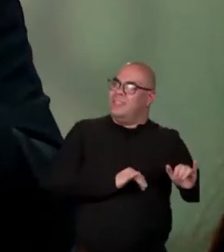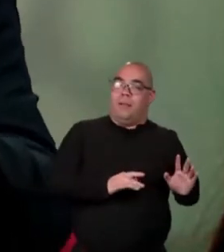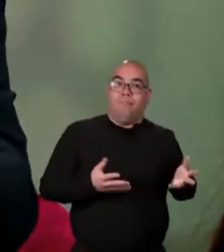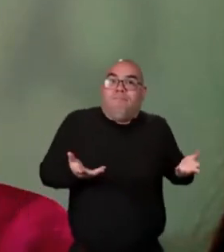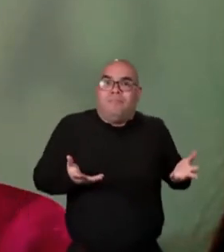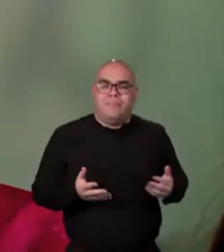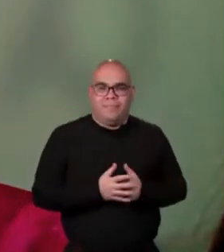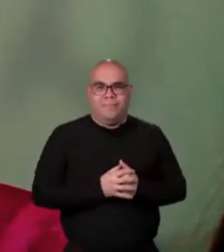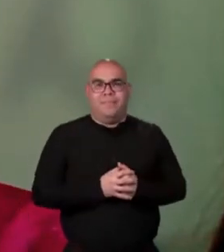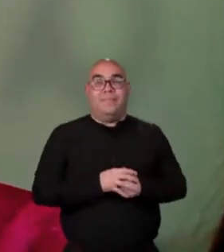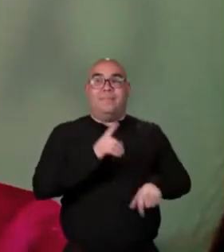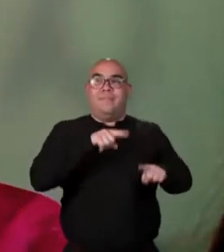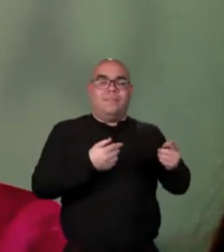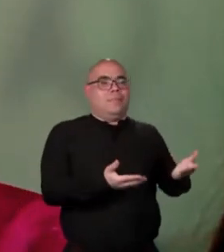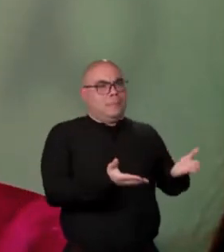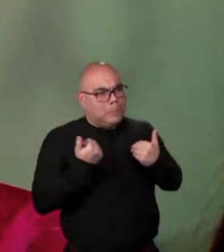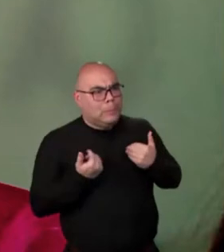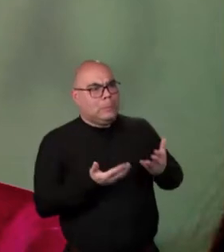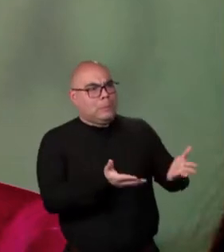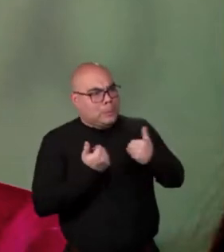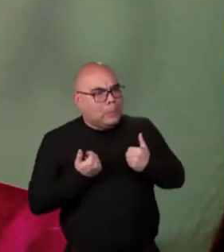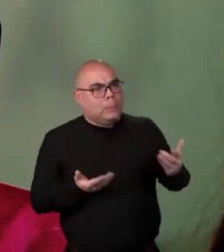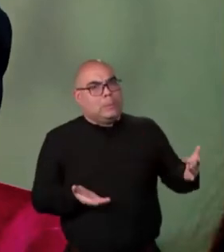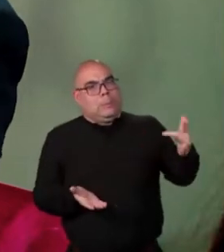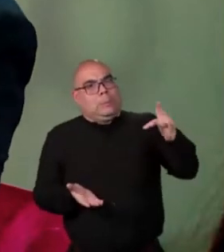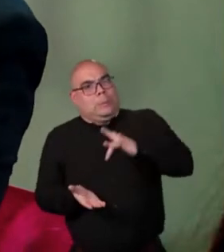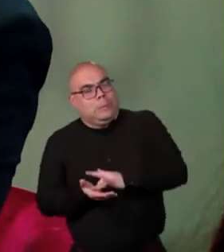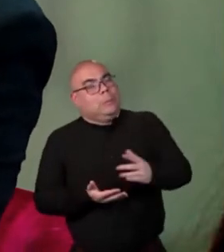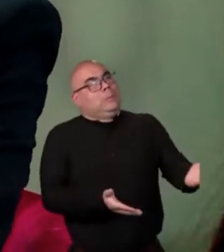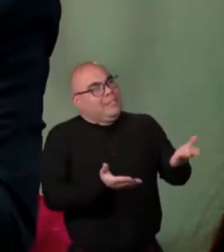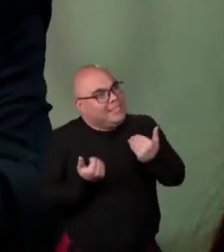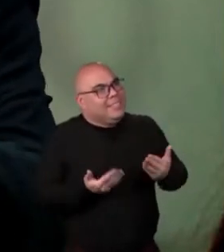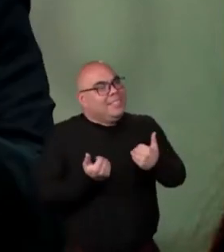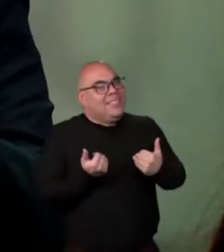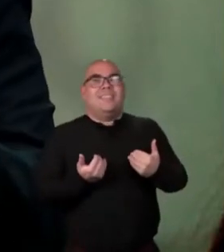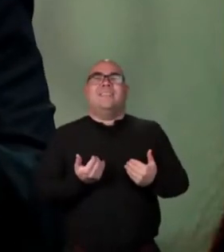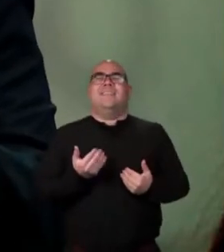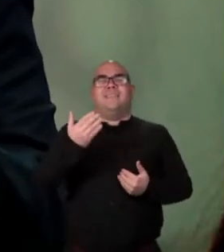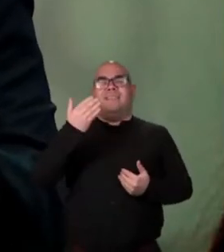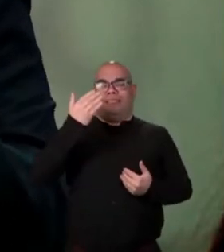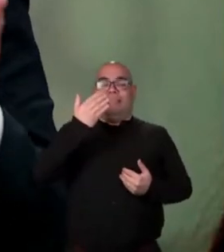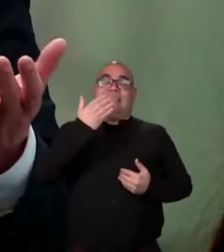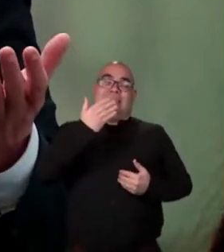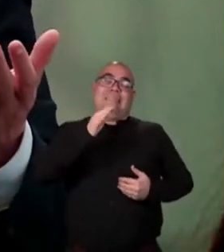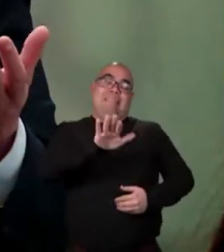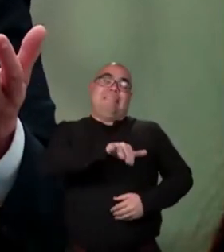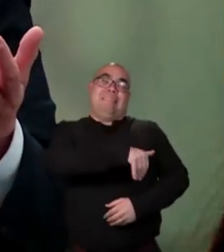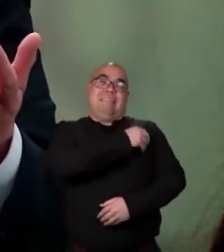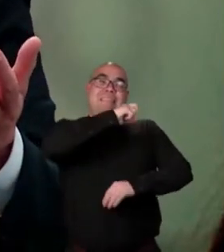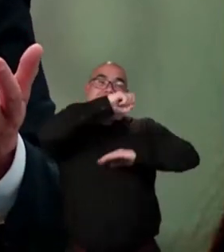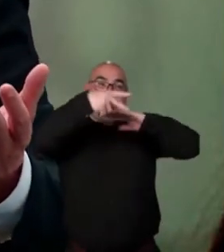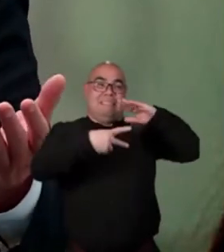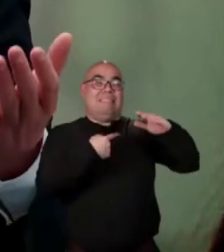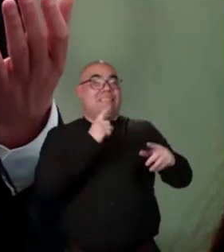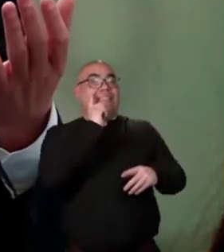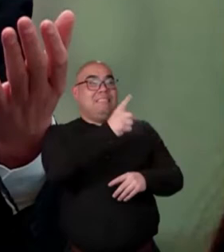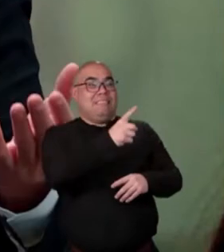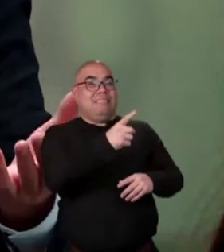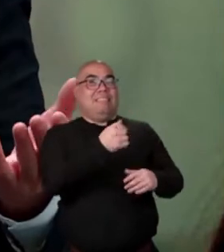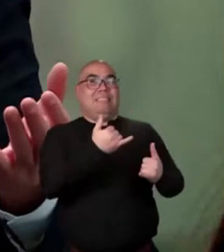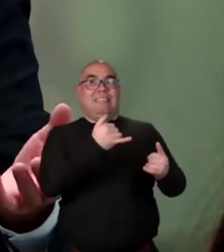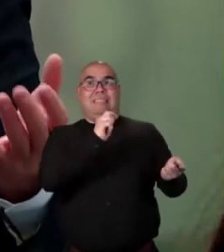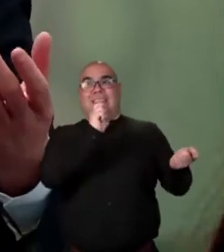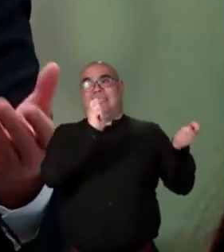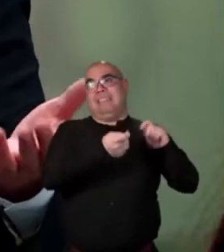nos ha costado devolver lanzar la presencia el día vice de viceministro porque se vuelve una costumbre y hay que romper esas